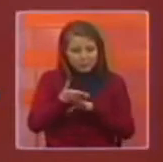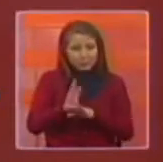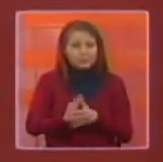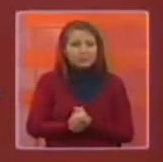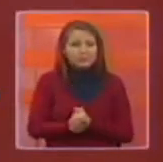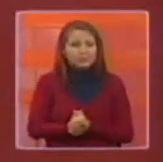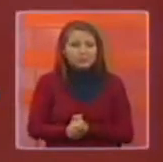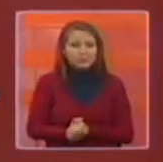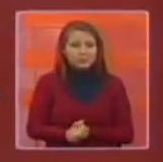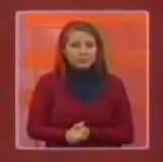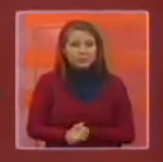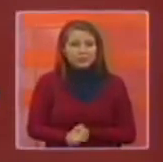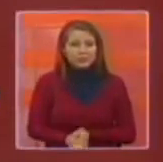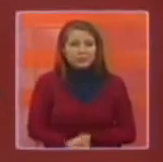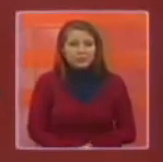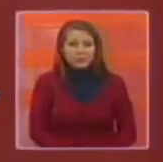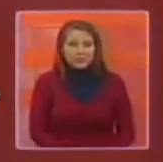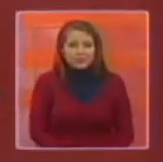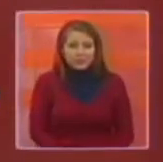Ahí fue.